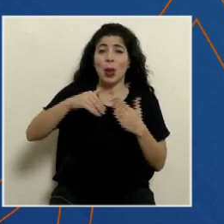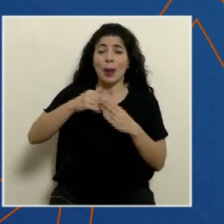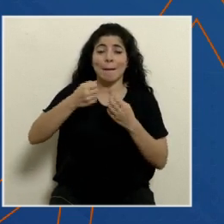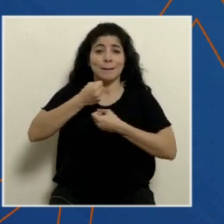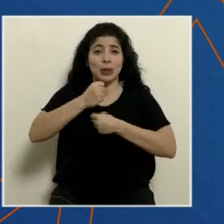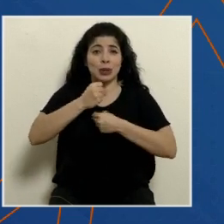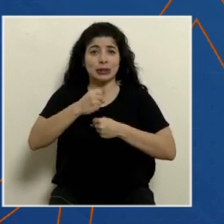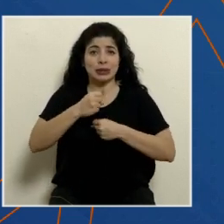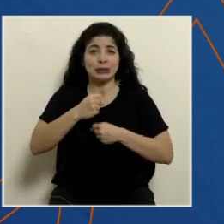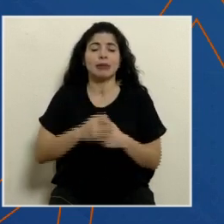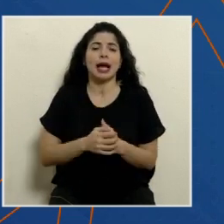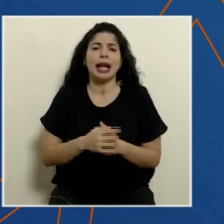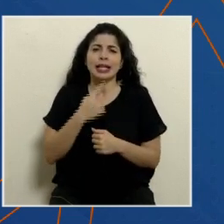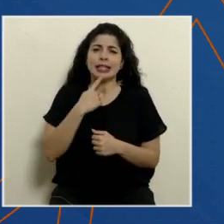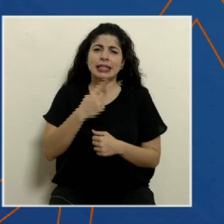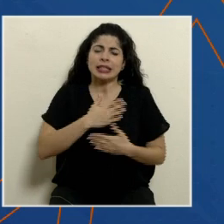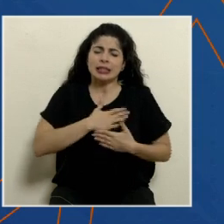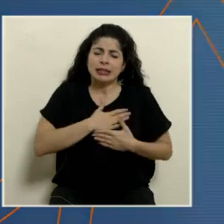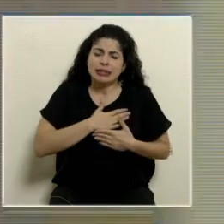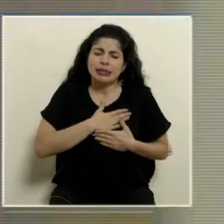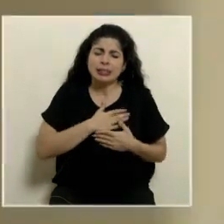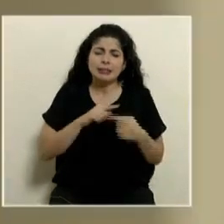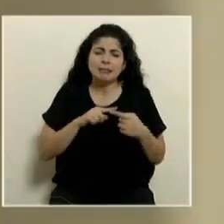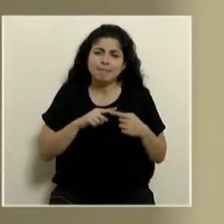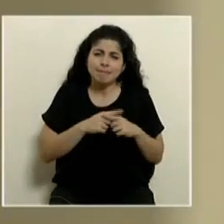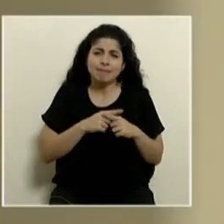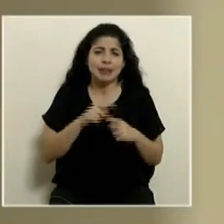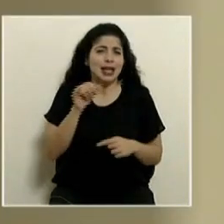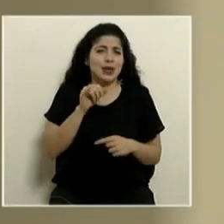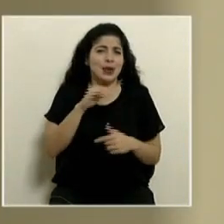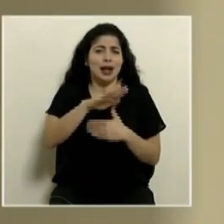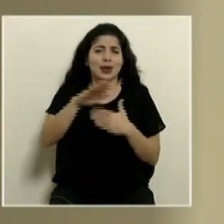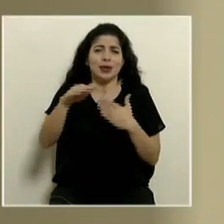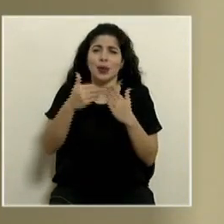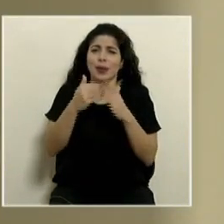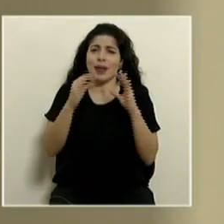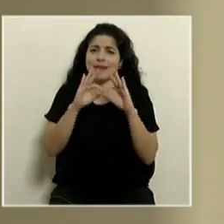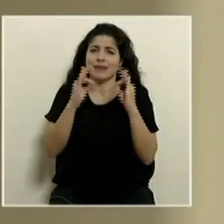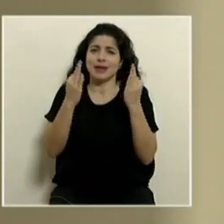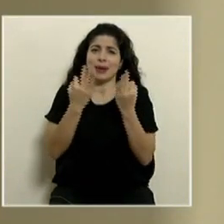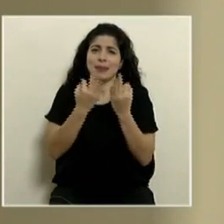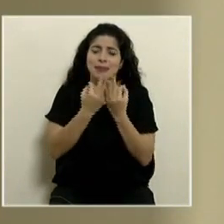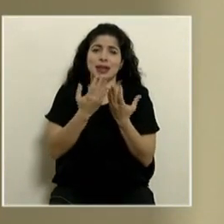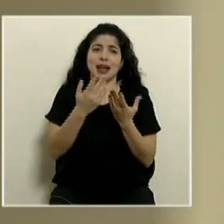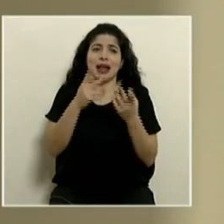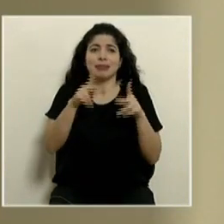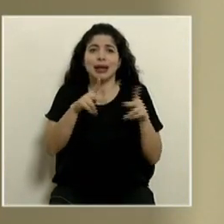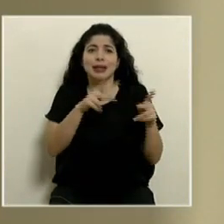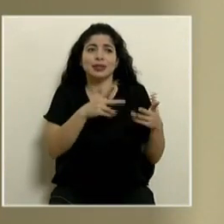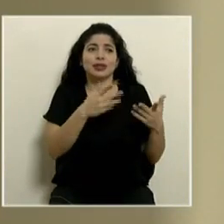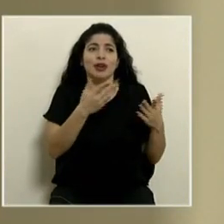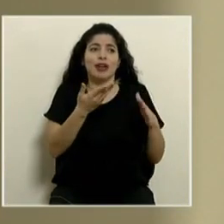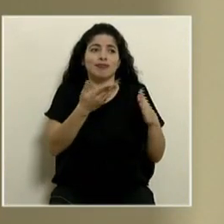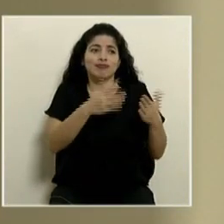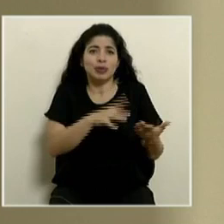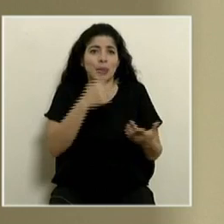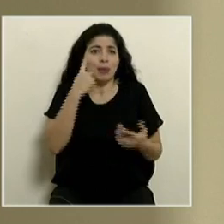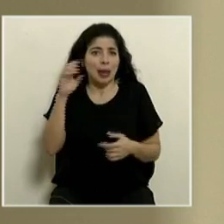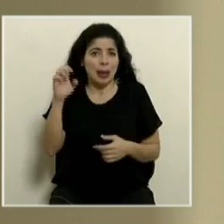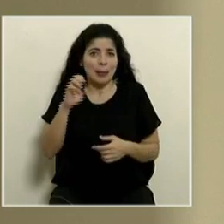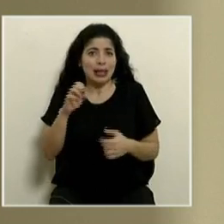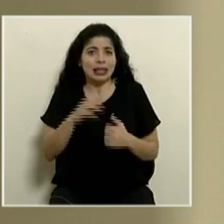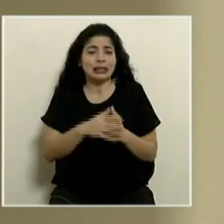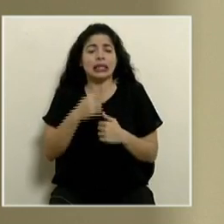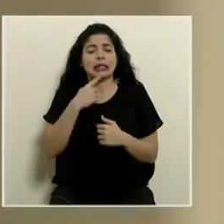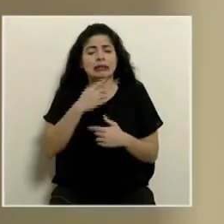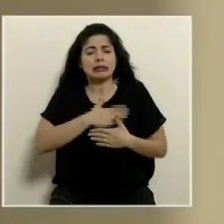municipal nuestro pésame, al igual que a todas las familias que han perdido un ser querido producto de esta emergencia,